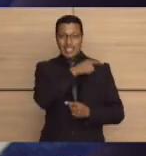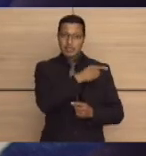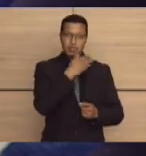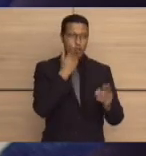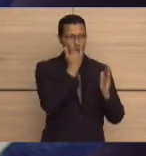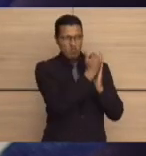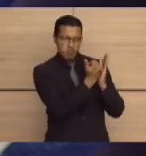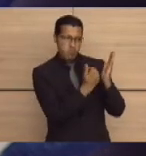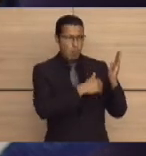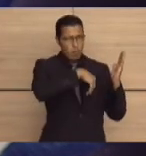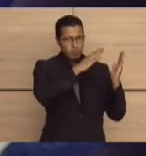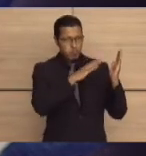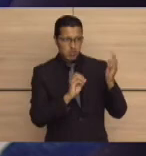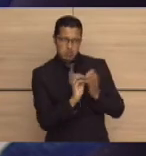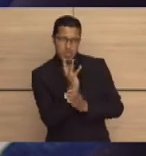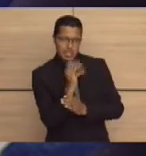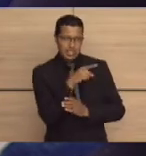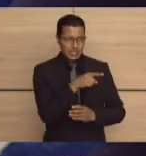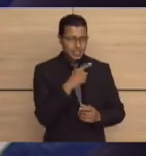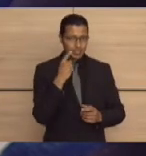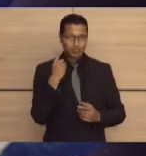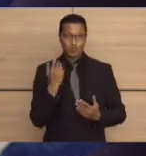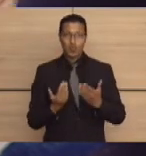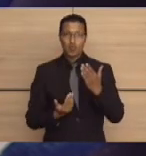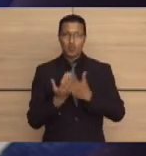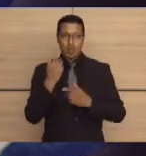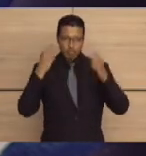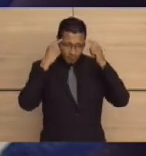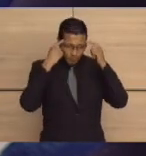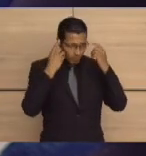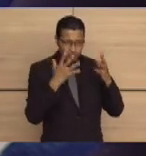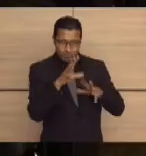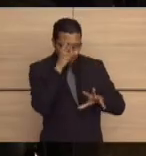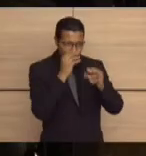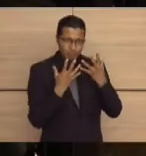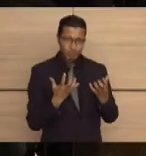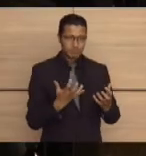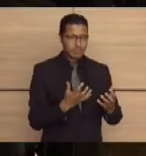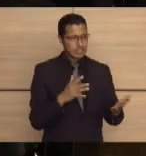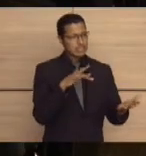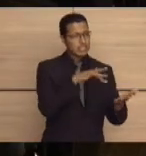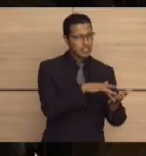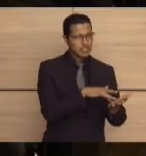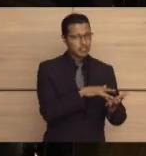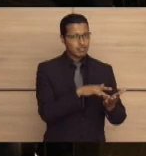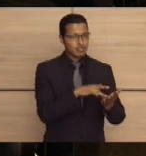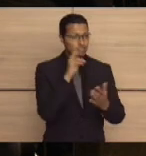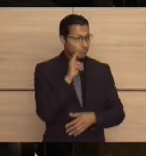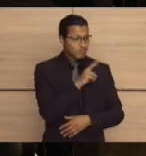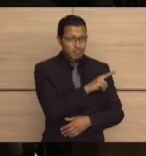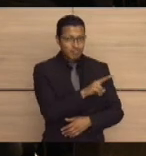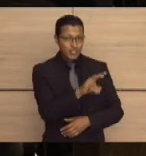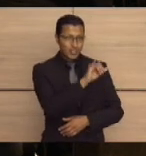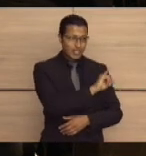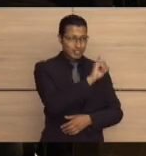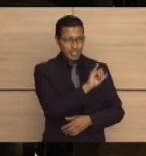mundo. Y Humboldt se fue con esos ojos nuevos que le había dado ese viaje a la sabana y lo que vio entre